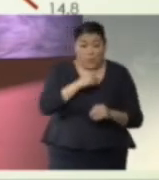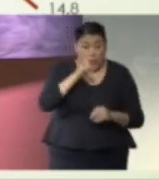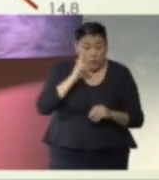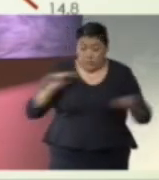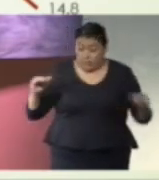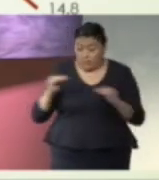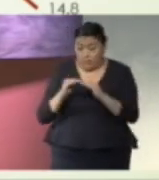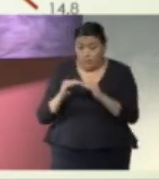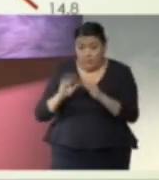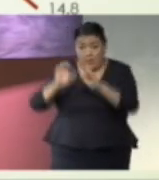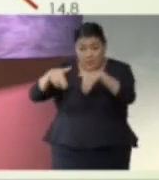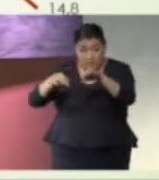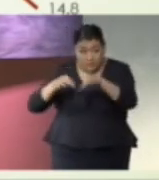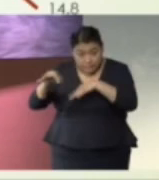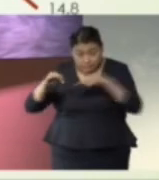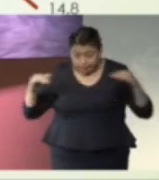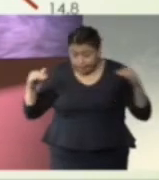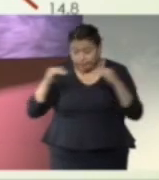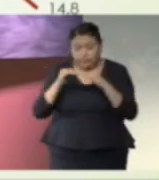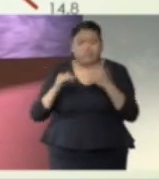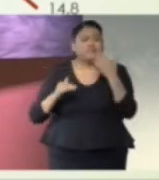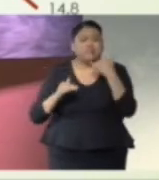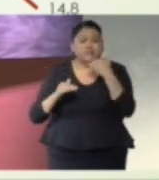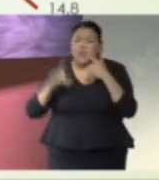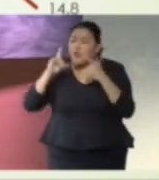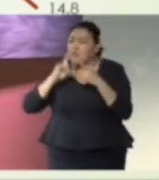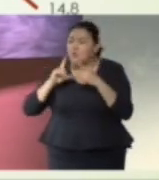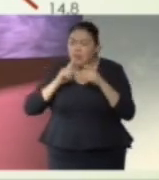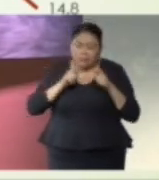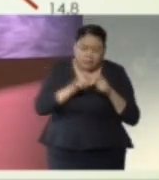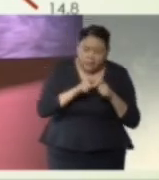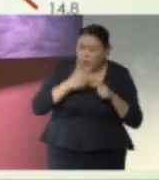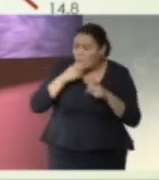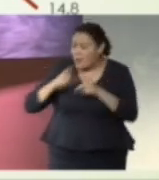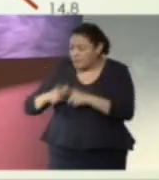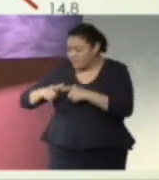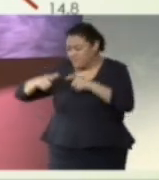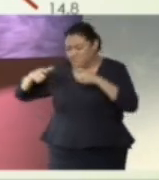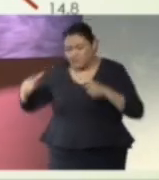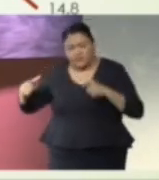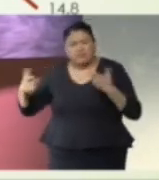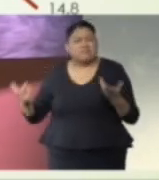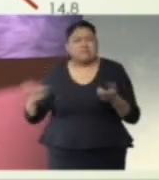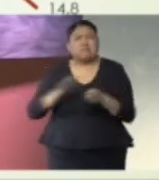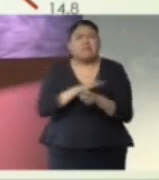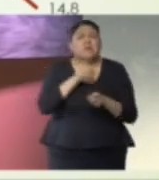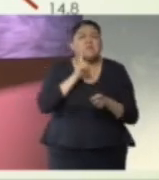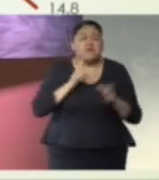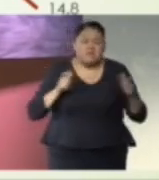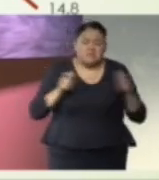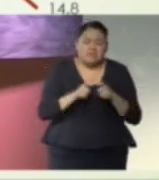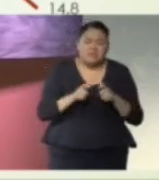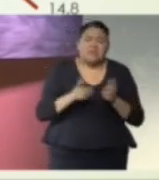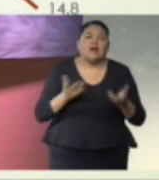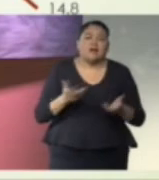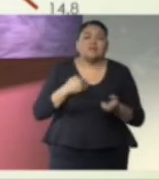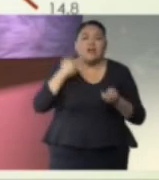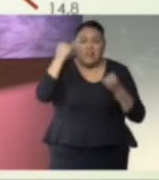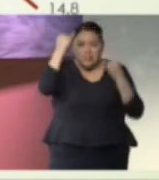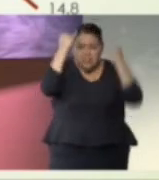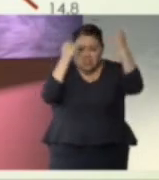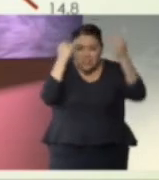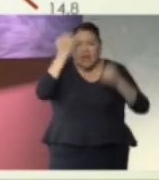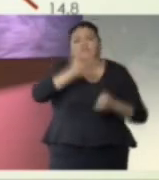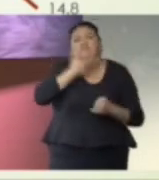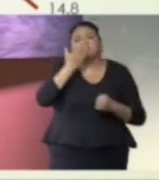las razones de esta menor participación de las mujeres? Empezaban a comentarlo precisamente. Tiene que ver con estereotipos que